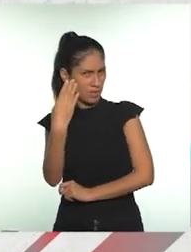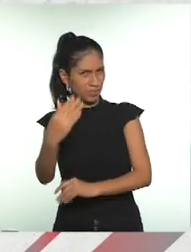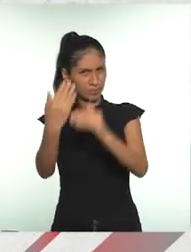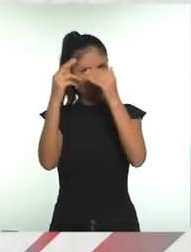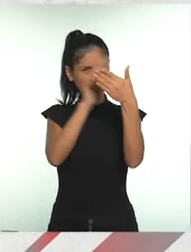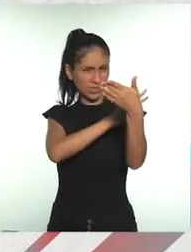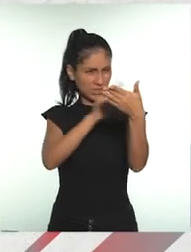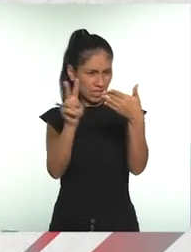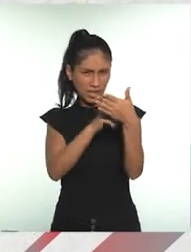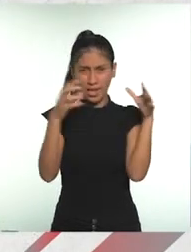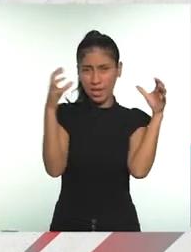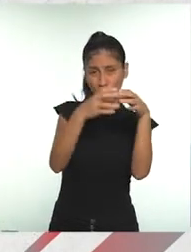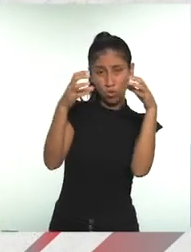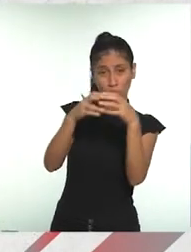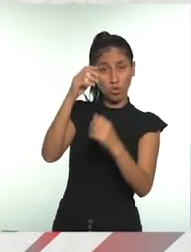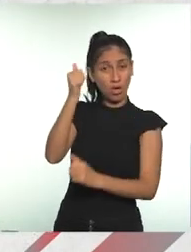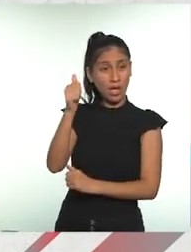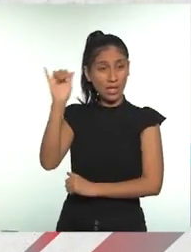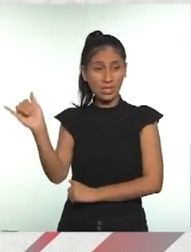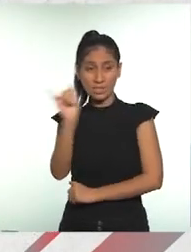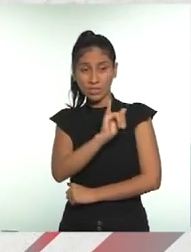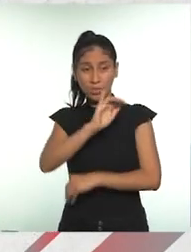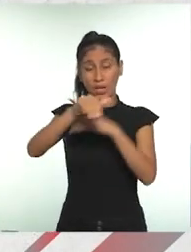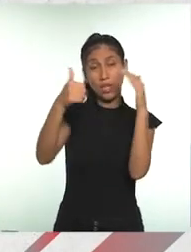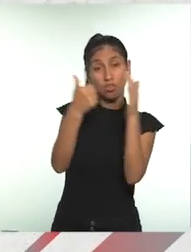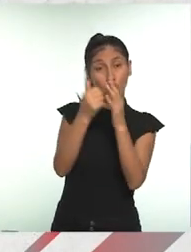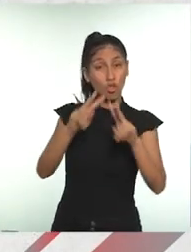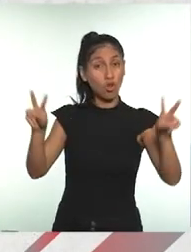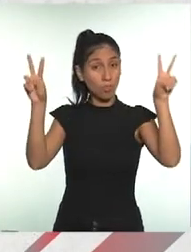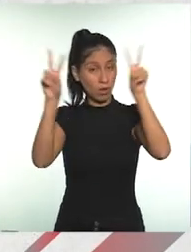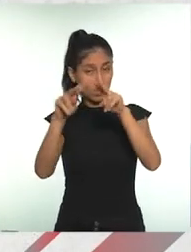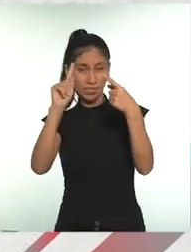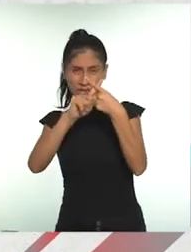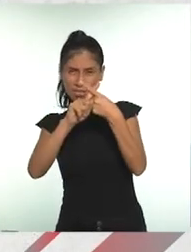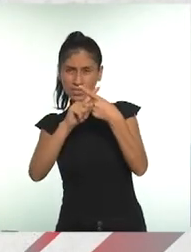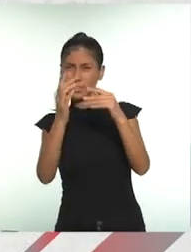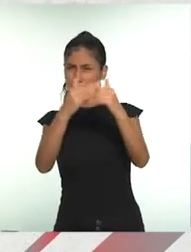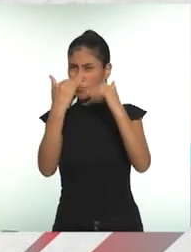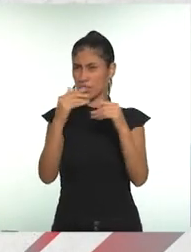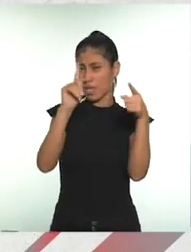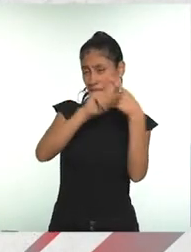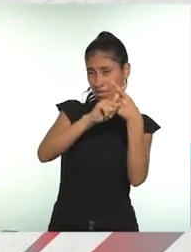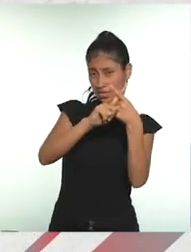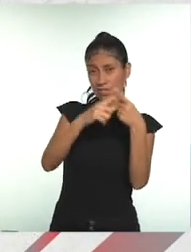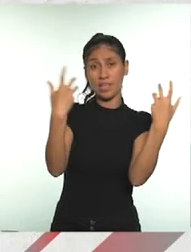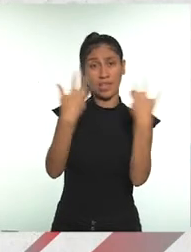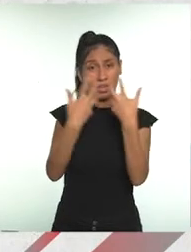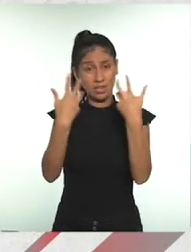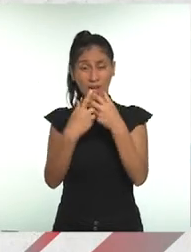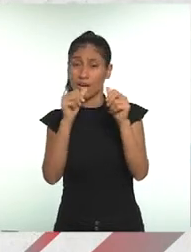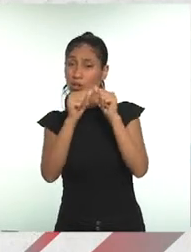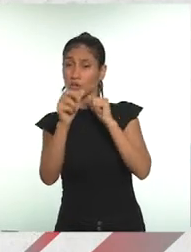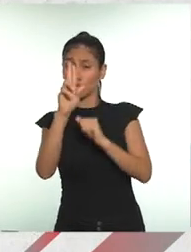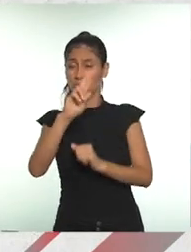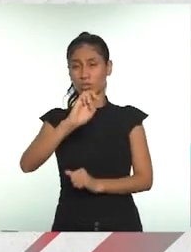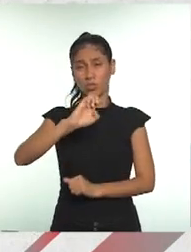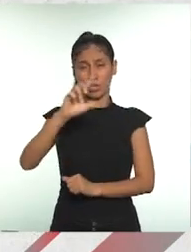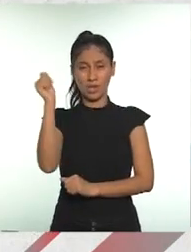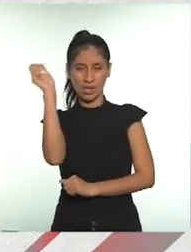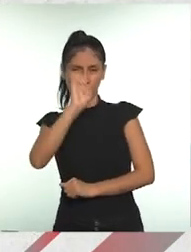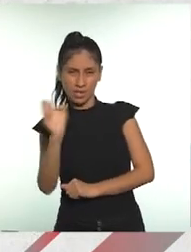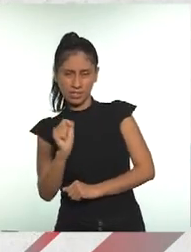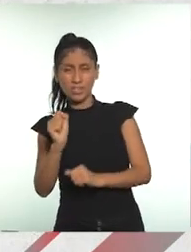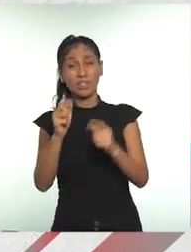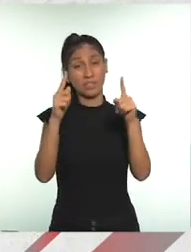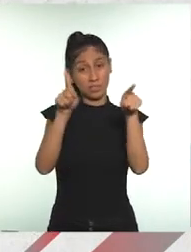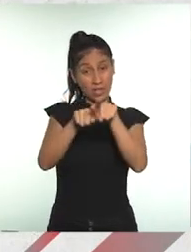Entonces se lee, el conjunto A es igual a todos los valores X, tal que X pertenece al conjunto de números reales, cumpliéndose